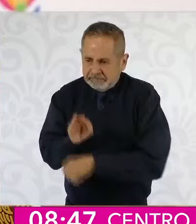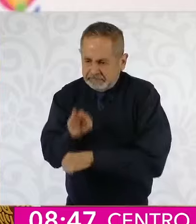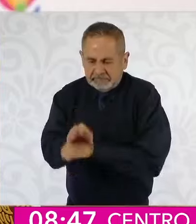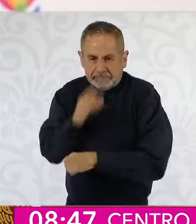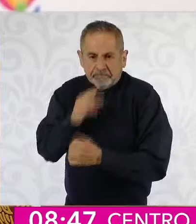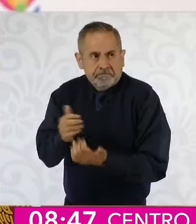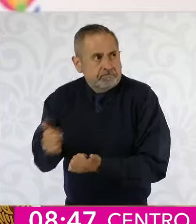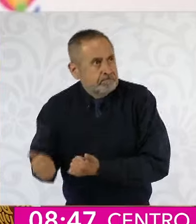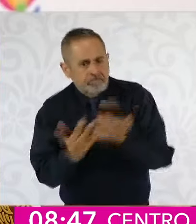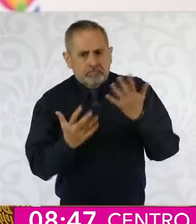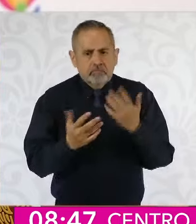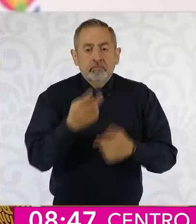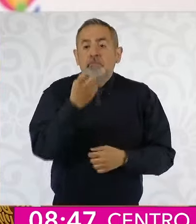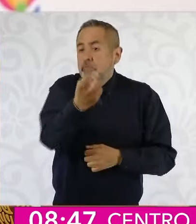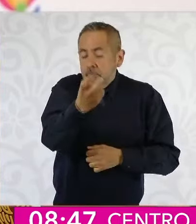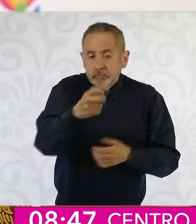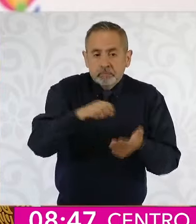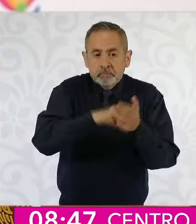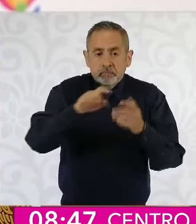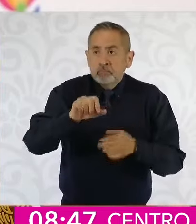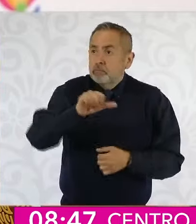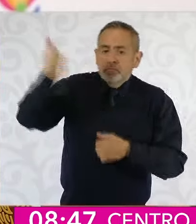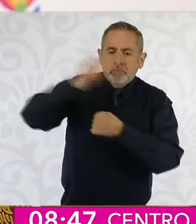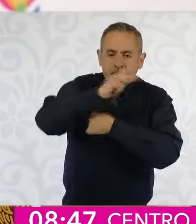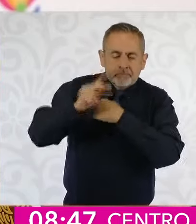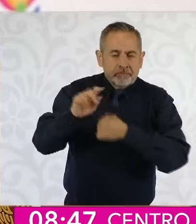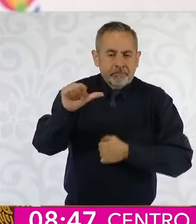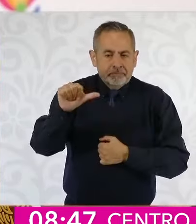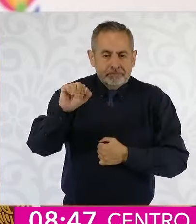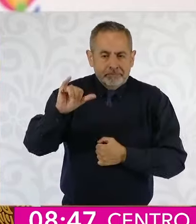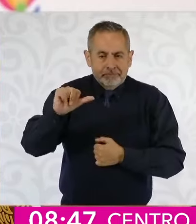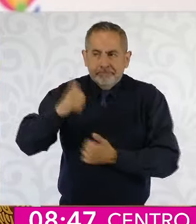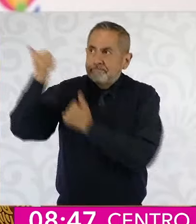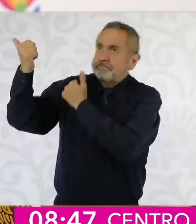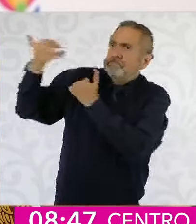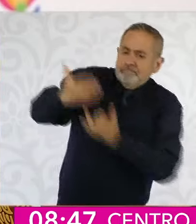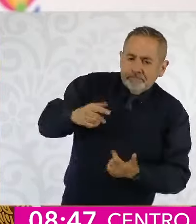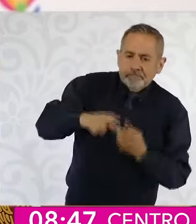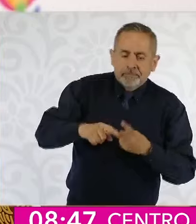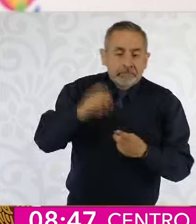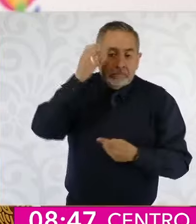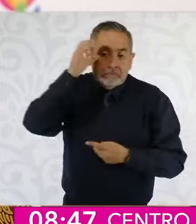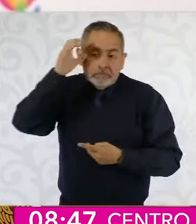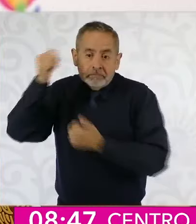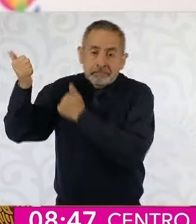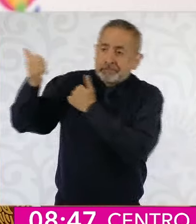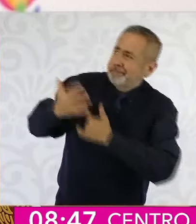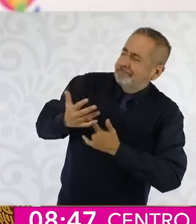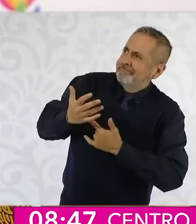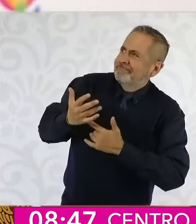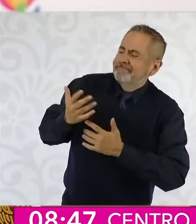Incluso mucho de lo que importamos de países asiáticos, particularmente de China, nosotros queremos que se fabrique en México.